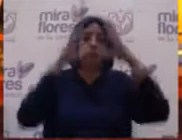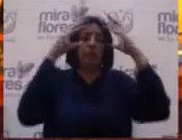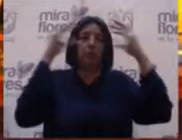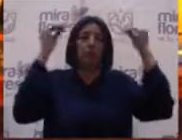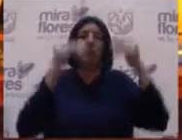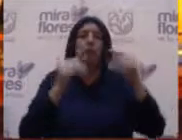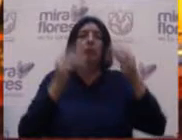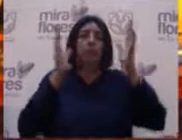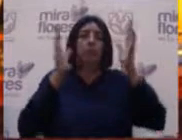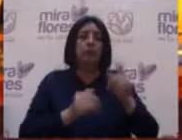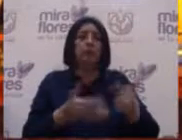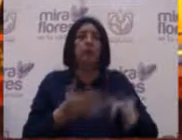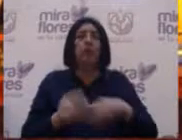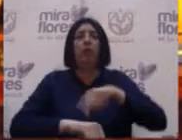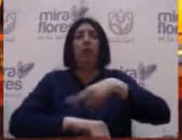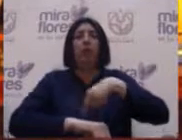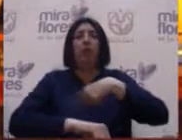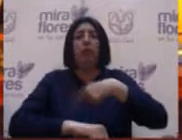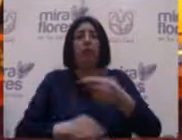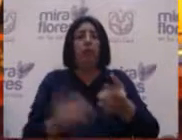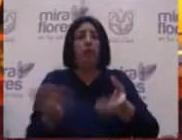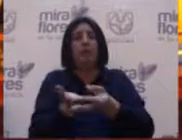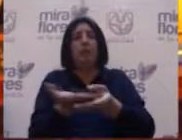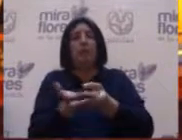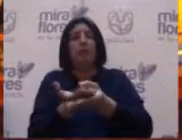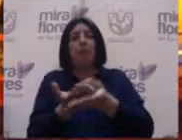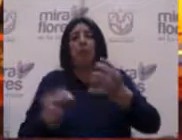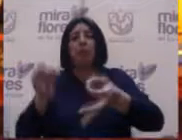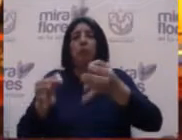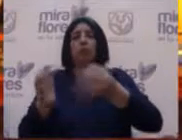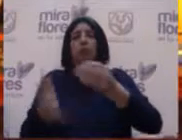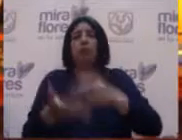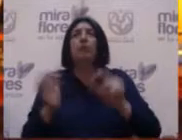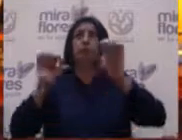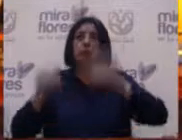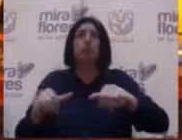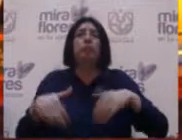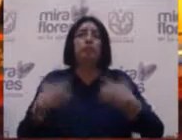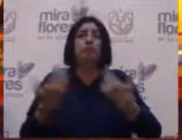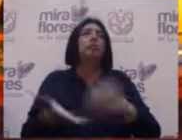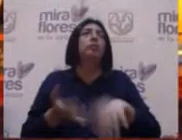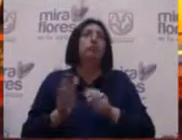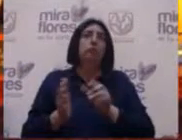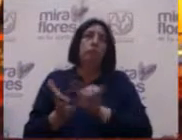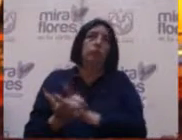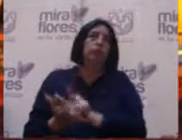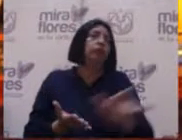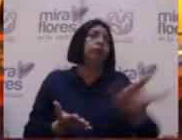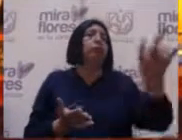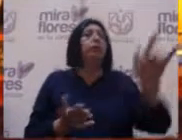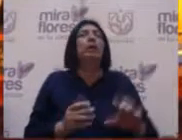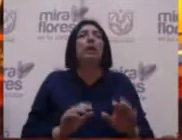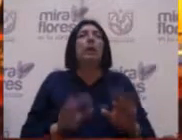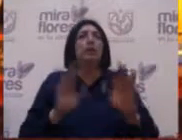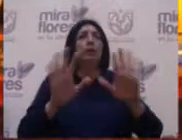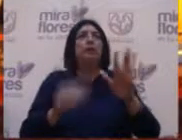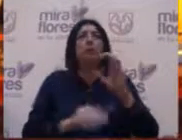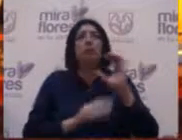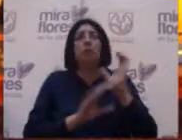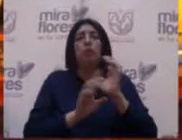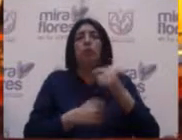Francisco, sufrió muchas demoras por el trámite judicial y migratorio, pero logró finalmente dejar el Perú el 10 de octubre pasado, gracias al